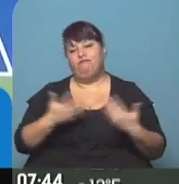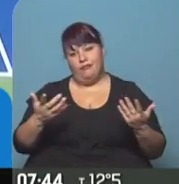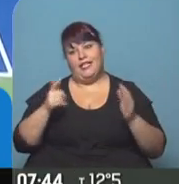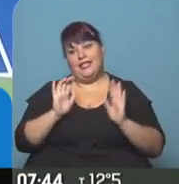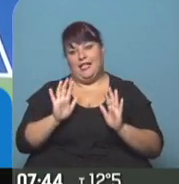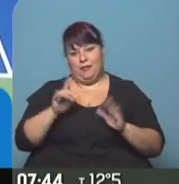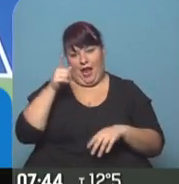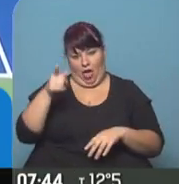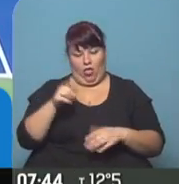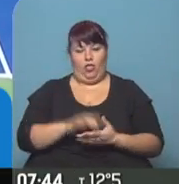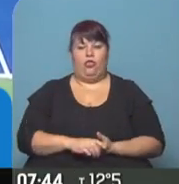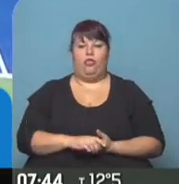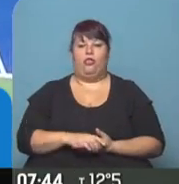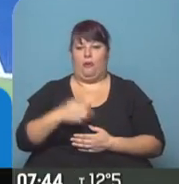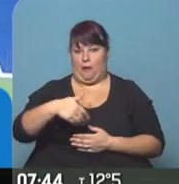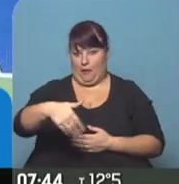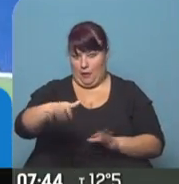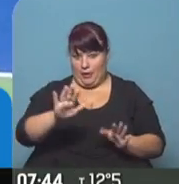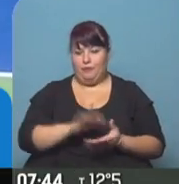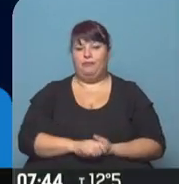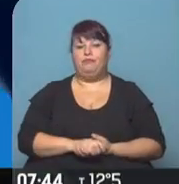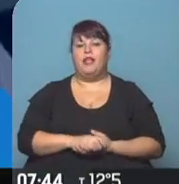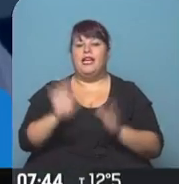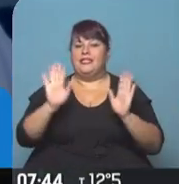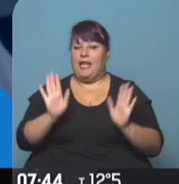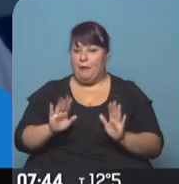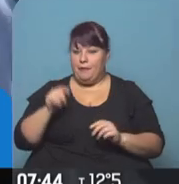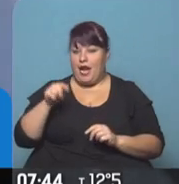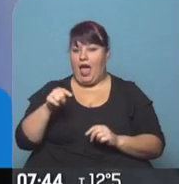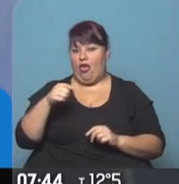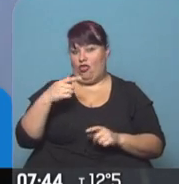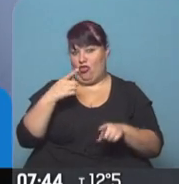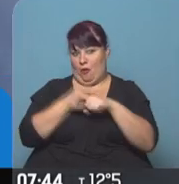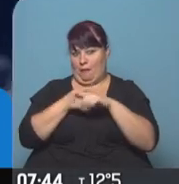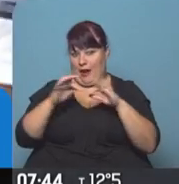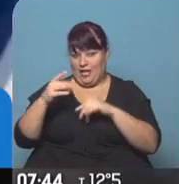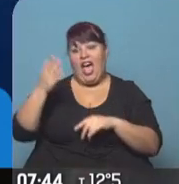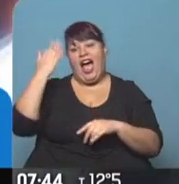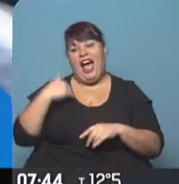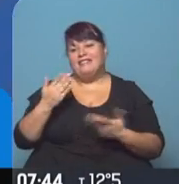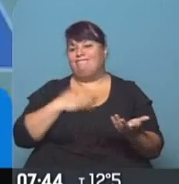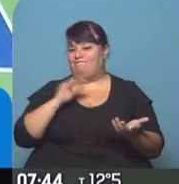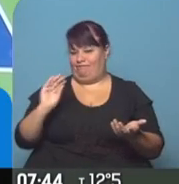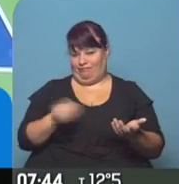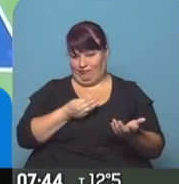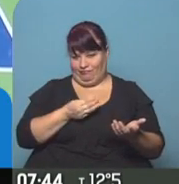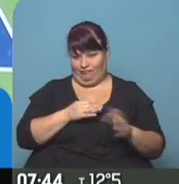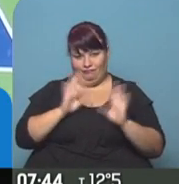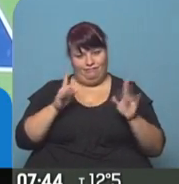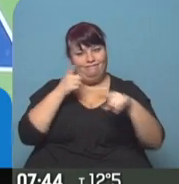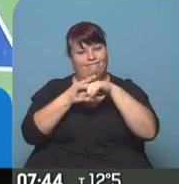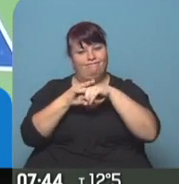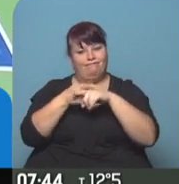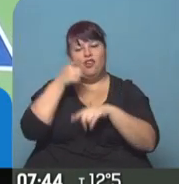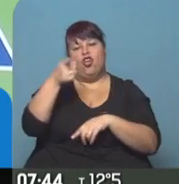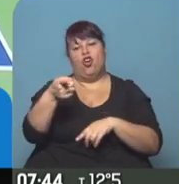espera allí, en las próximas horas, en la preparatoria de ese compromiso. Ayer, lamentablemente, no pudo hacer nada ante el